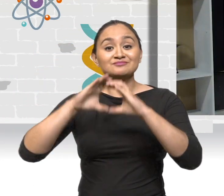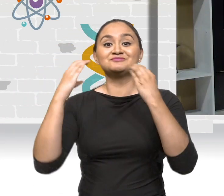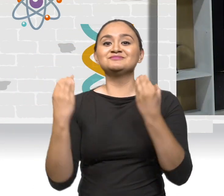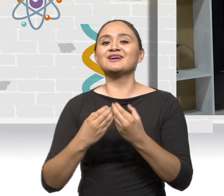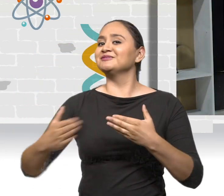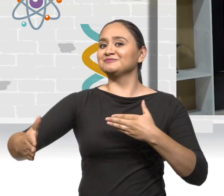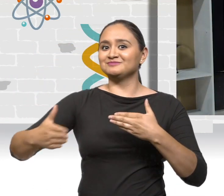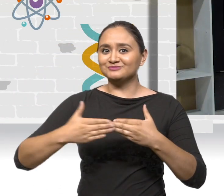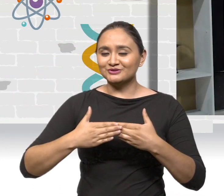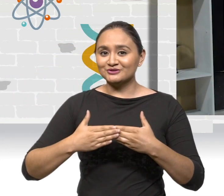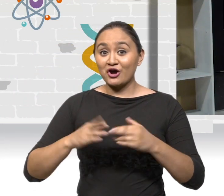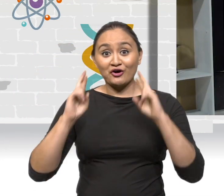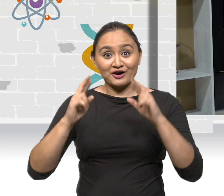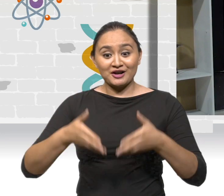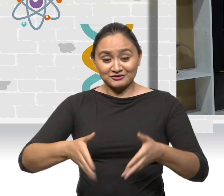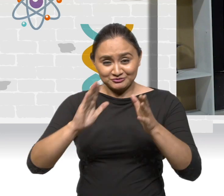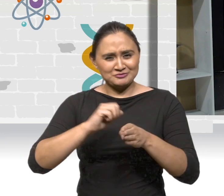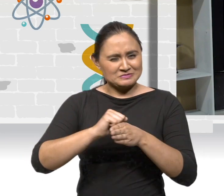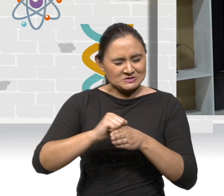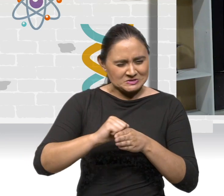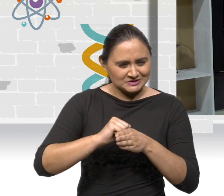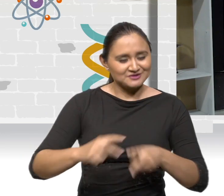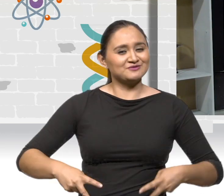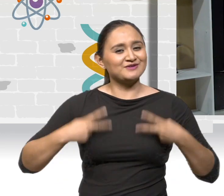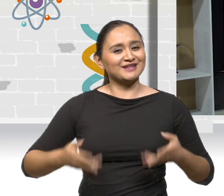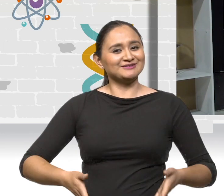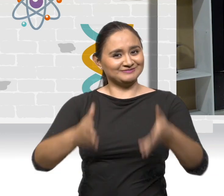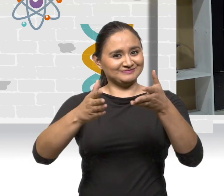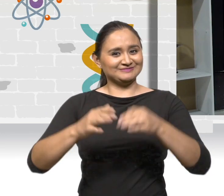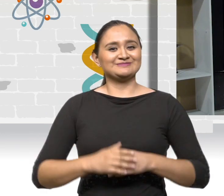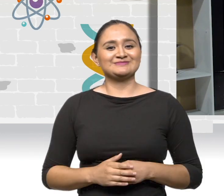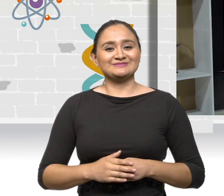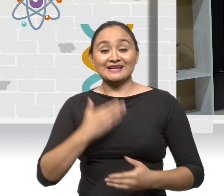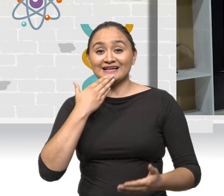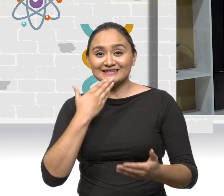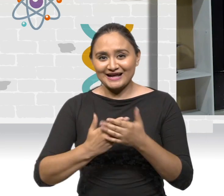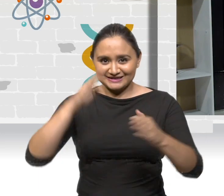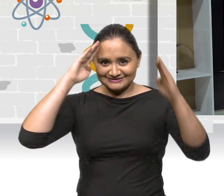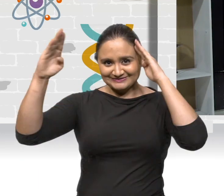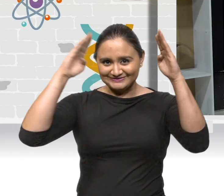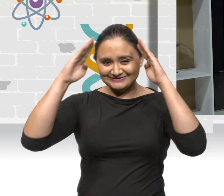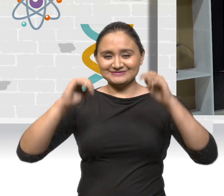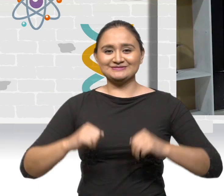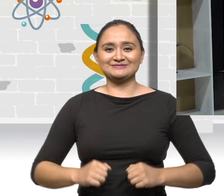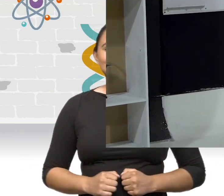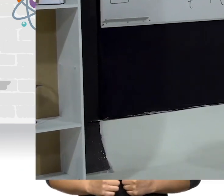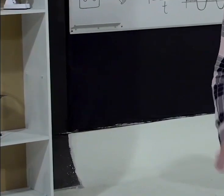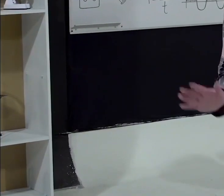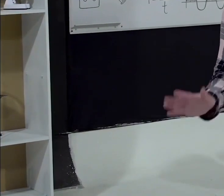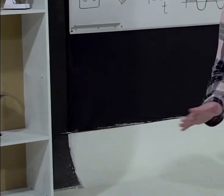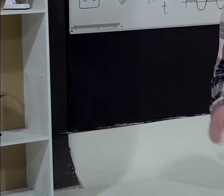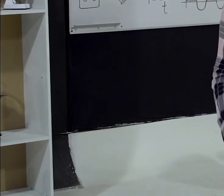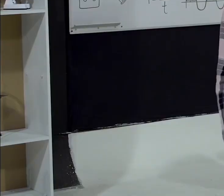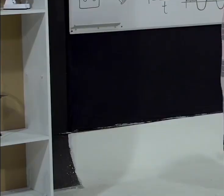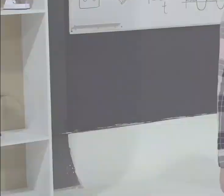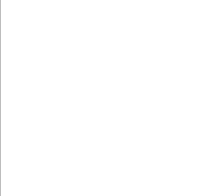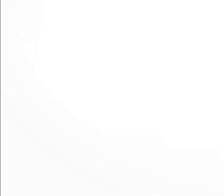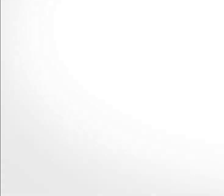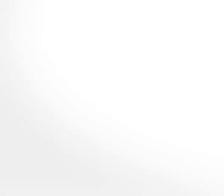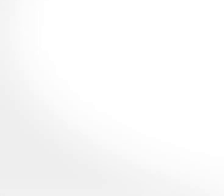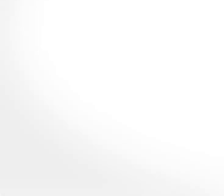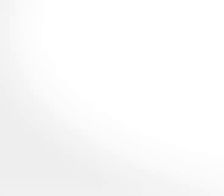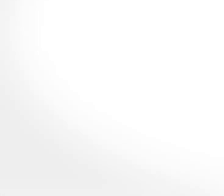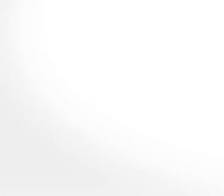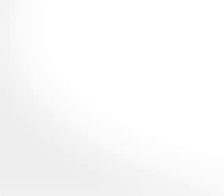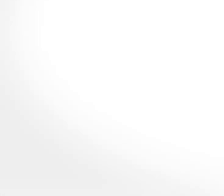hemos llegado con la clase de hoy. Espero que los conocimientos adquiridos te sean de gran utilidad y los puedas aplicar en tu vida diaria. Hasta la próxima.